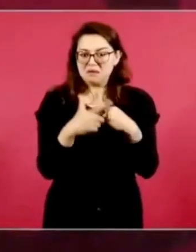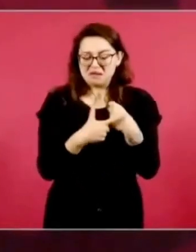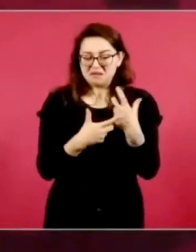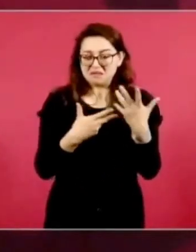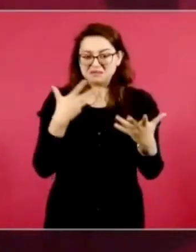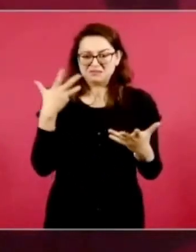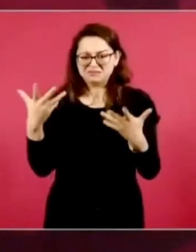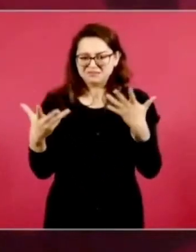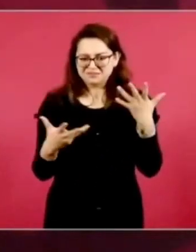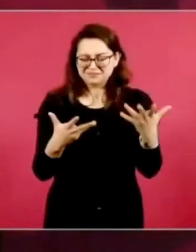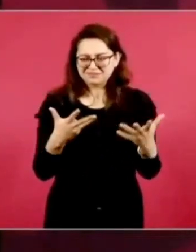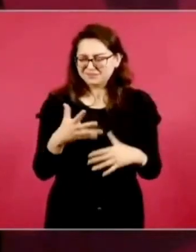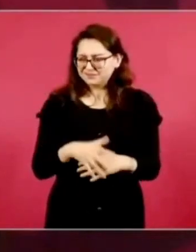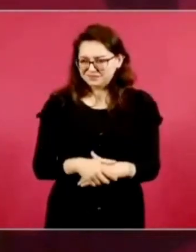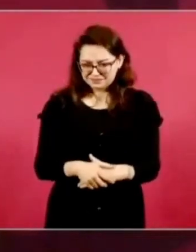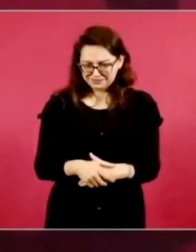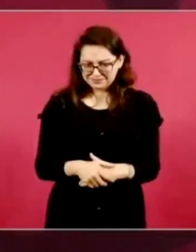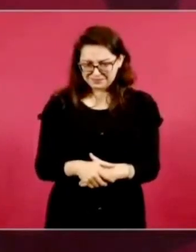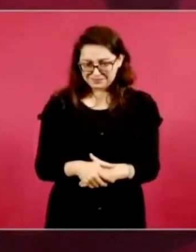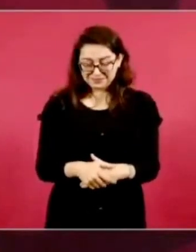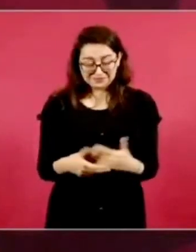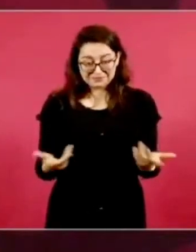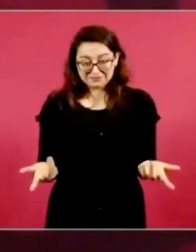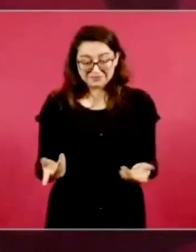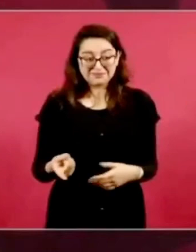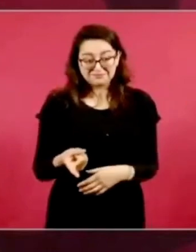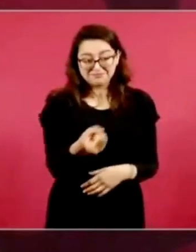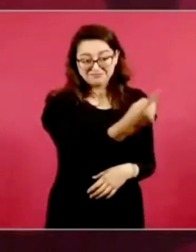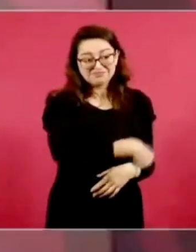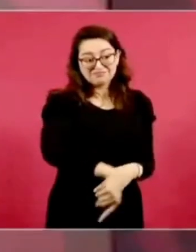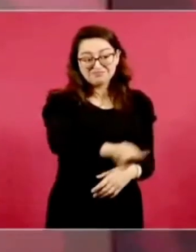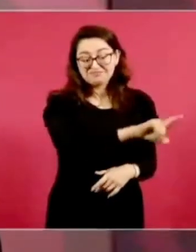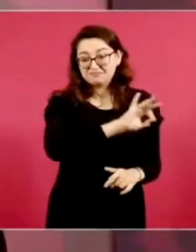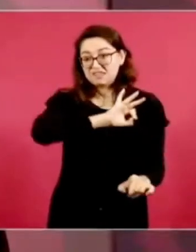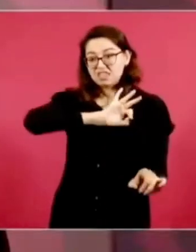a no regresar por sus fueros.